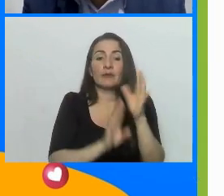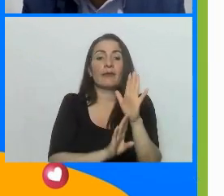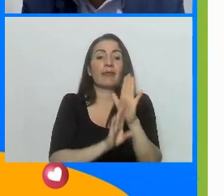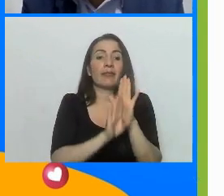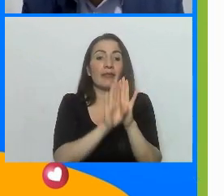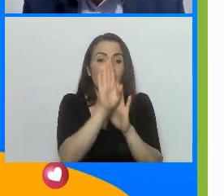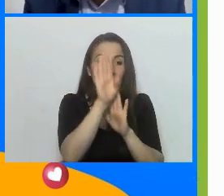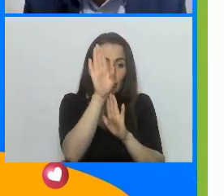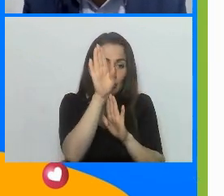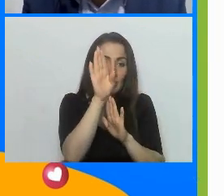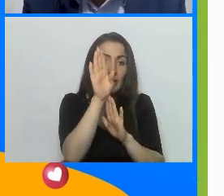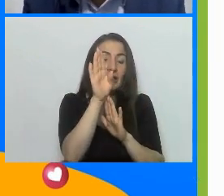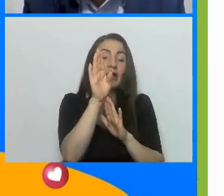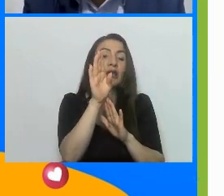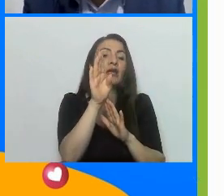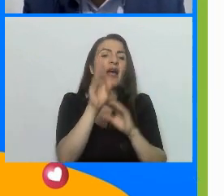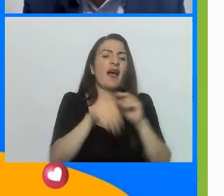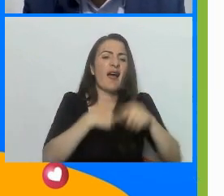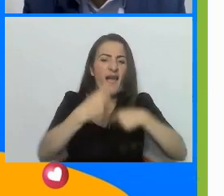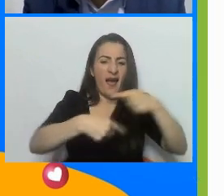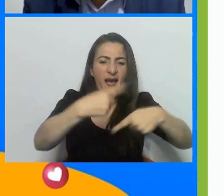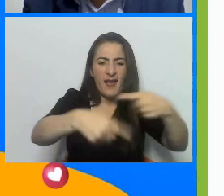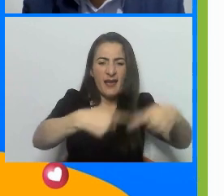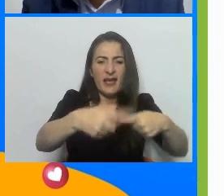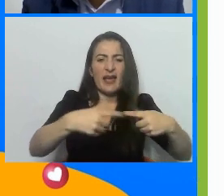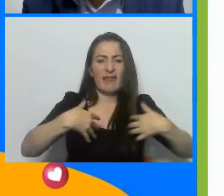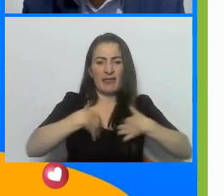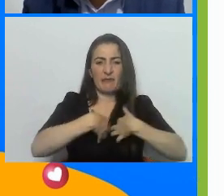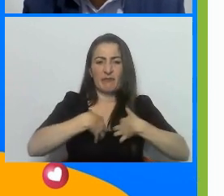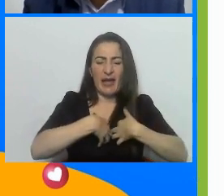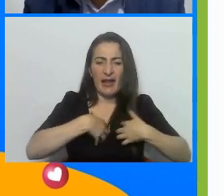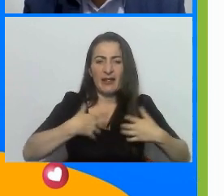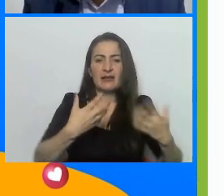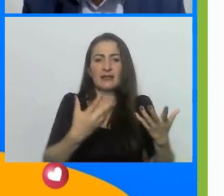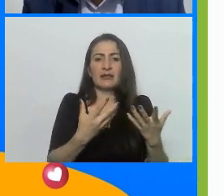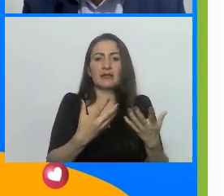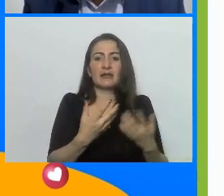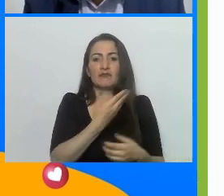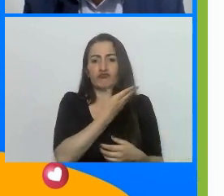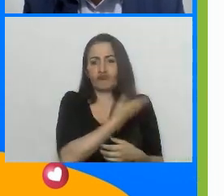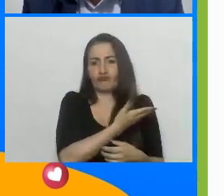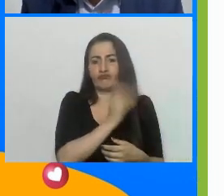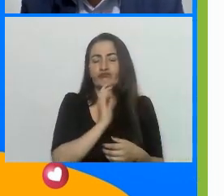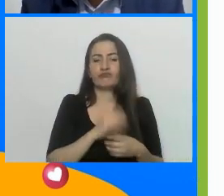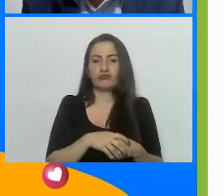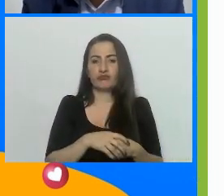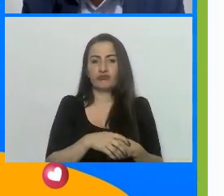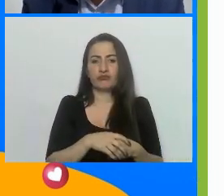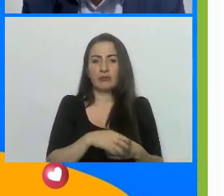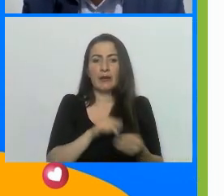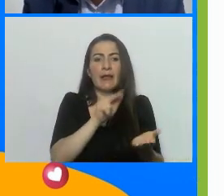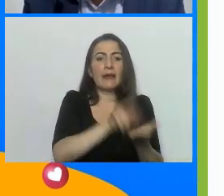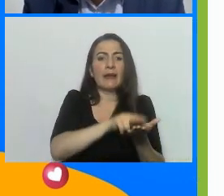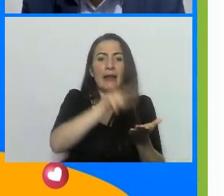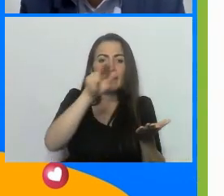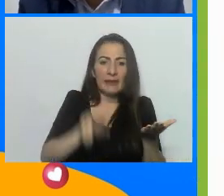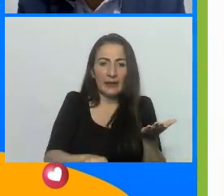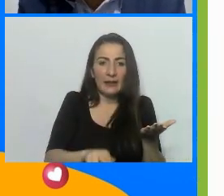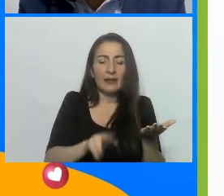muchos seres vivos, animales. Entonces, por eso puse los más representativos, los reptiles, ¿sí? Que